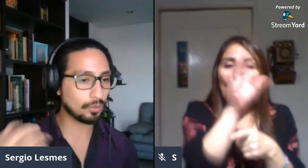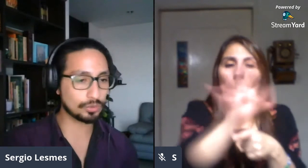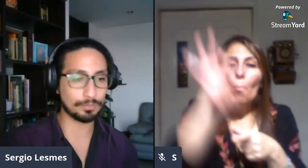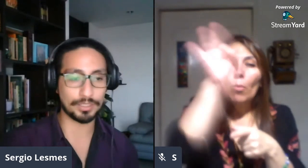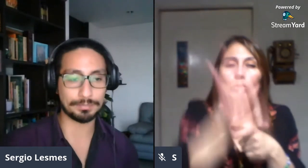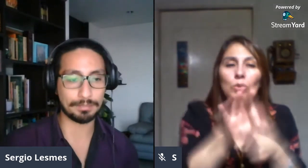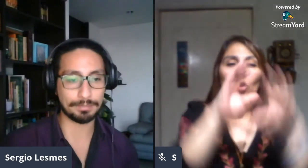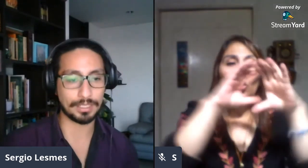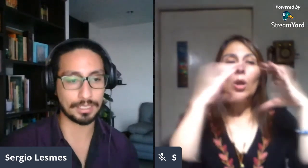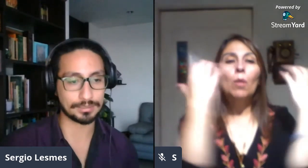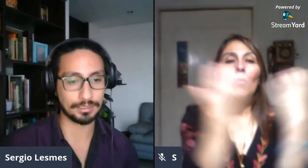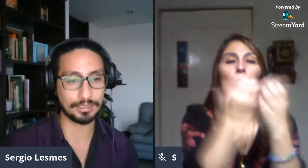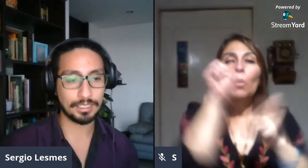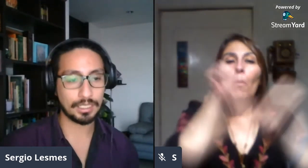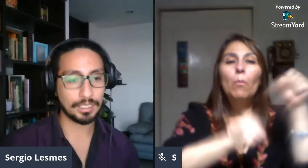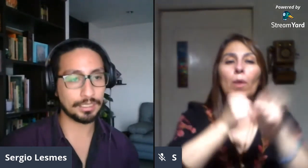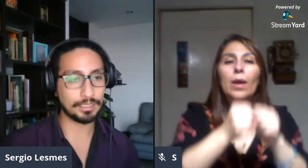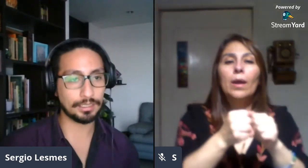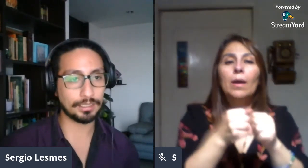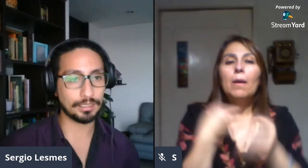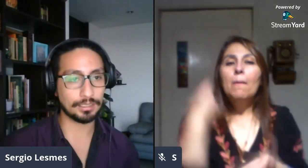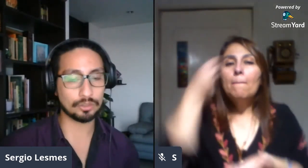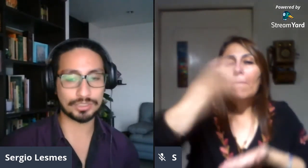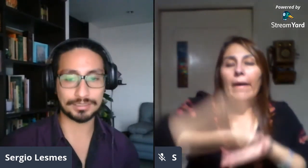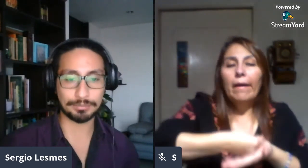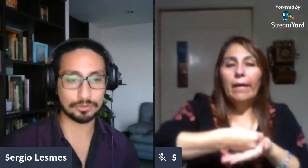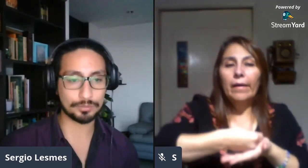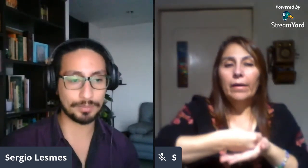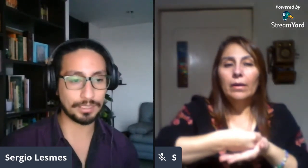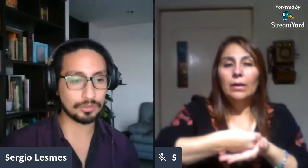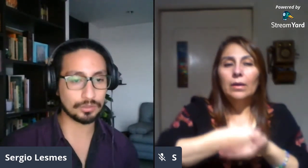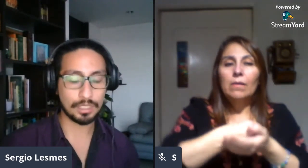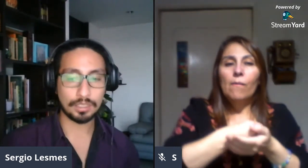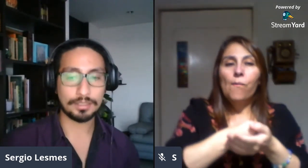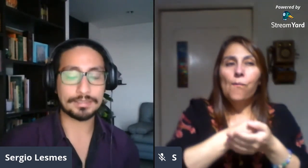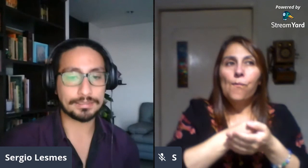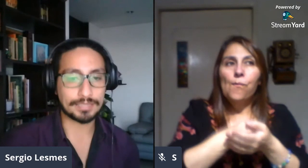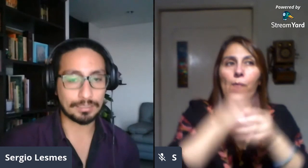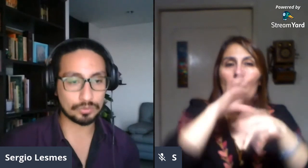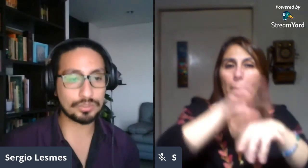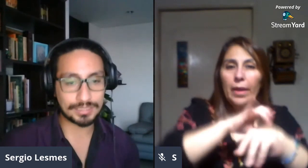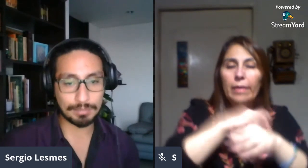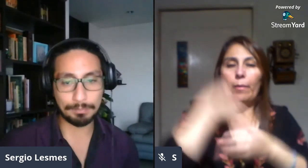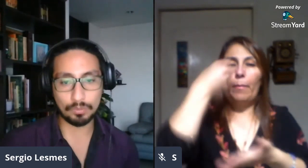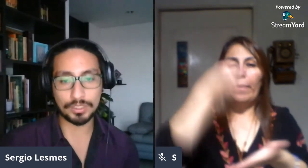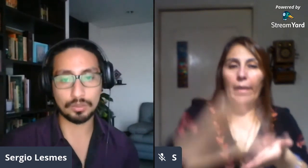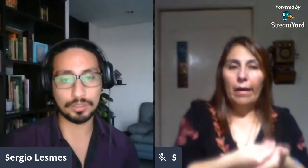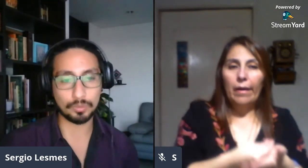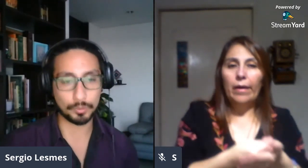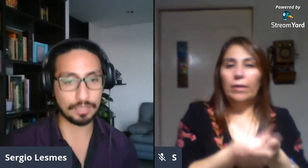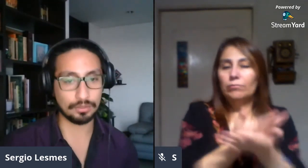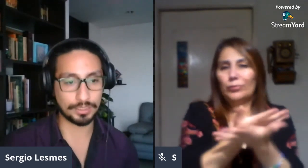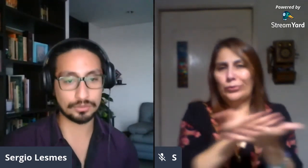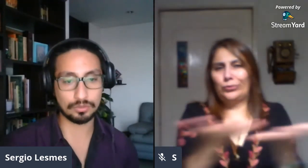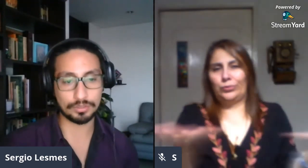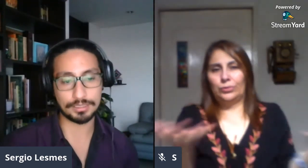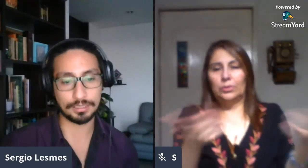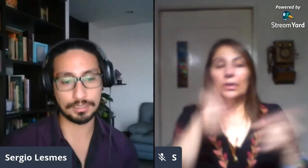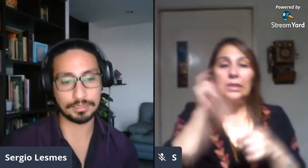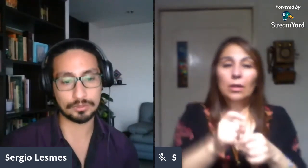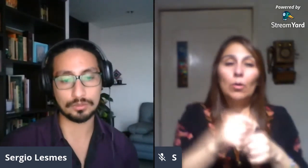el recurso pues para pagarse los tratamientos médicos. Necesitamos un sistema público de cuidado,